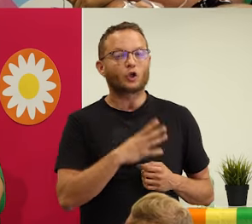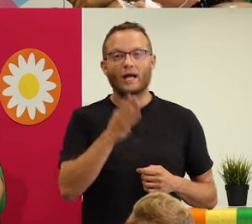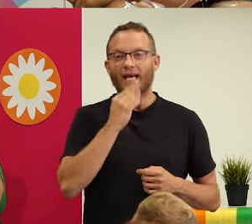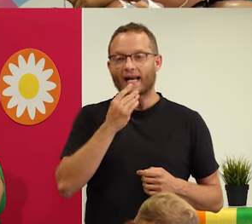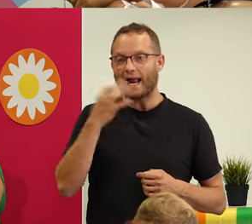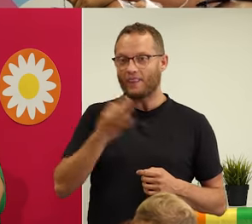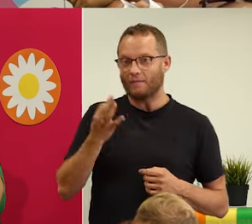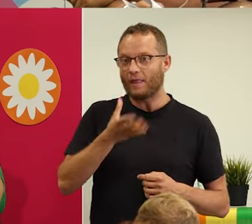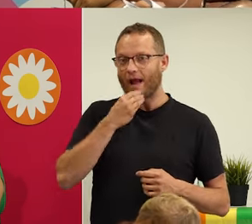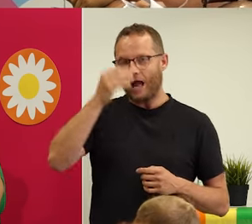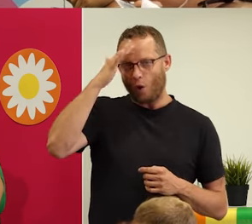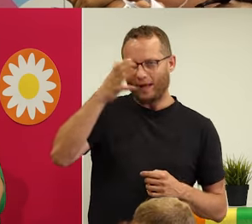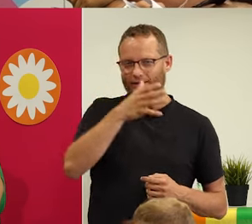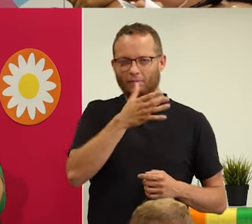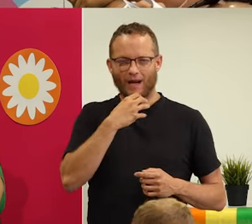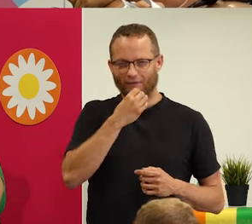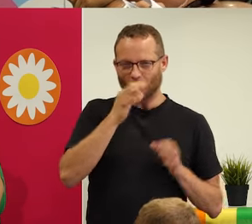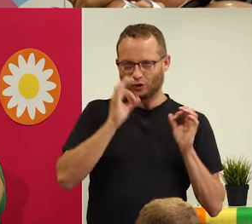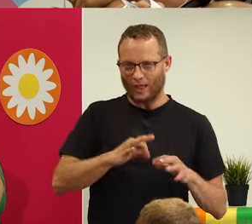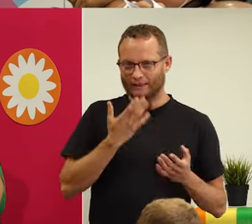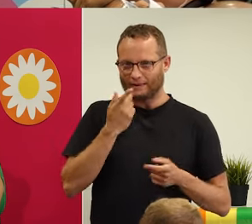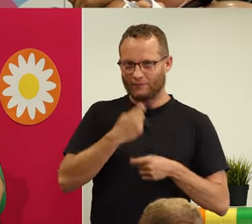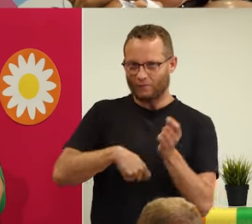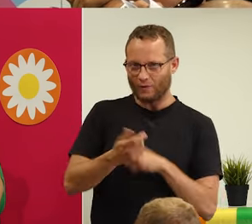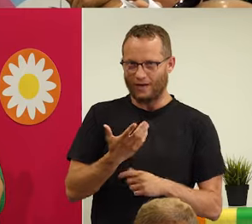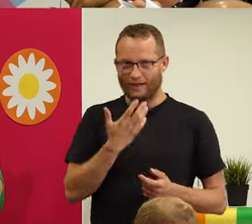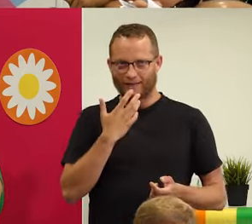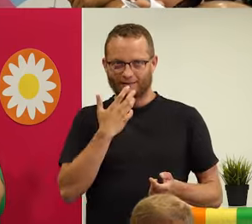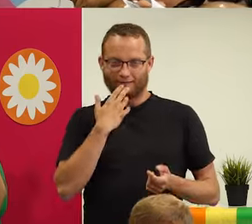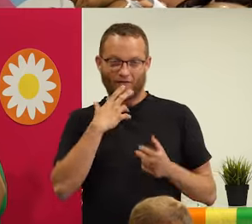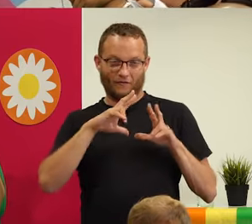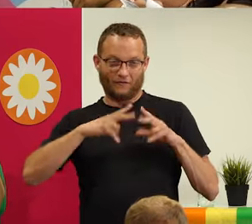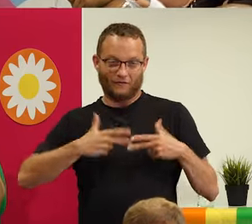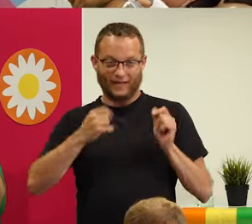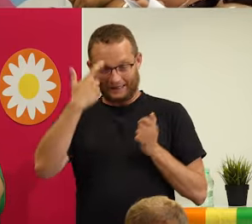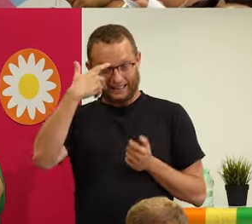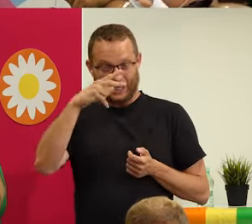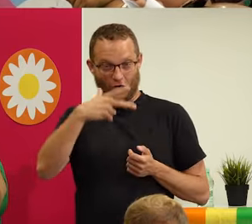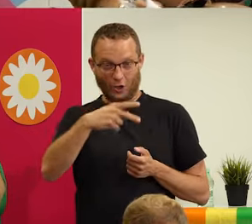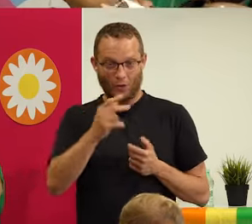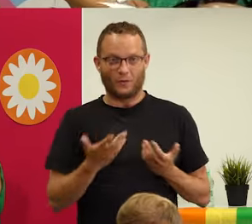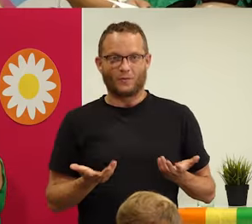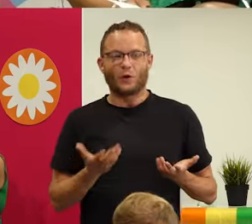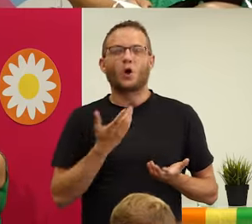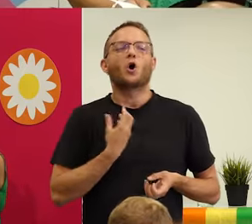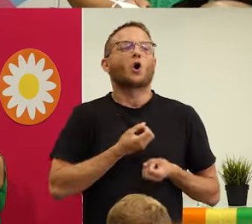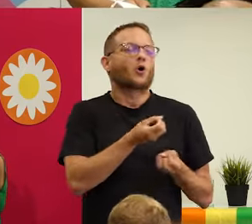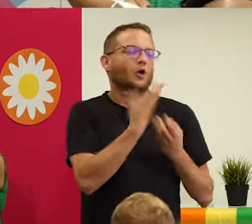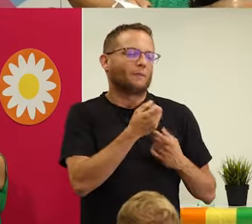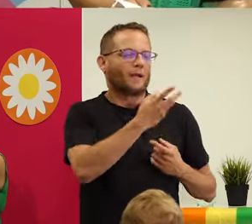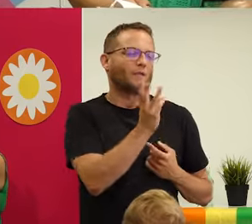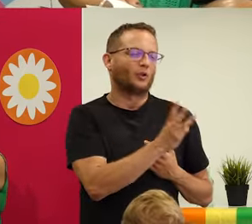ese oasis maravilloso que nos venden o, bueno, spoiler no, pero bueno, contadnoslo vosotras.